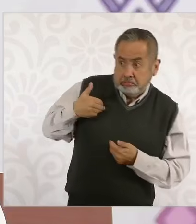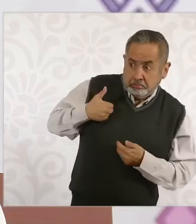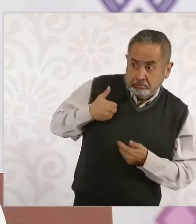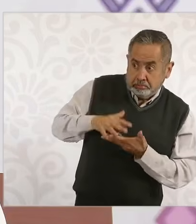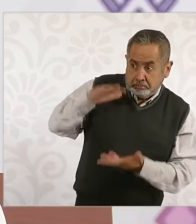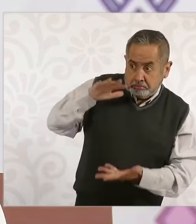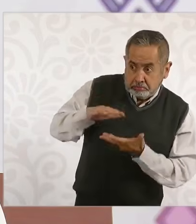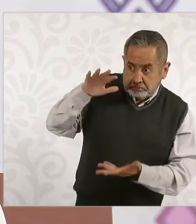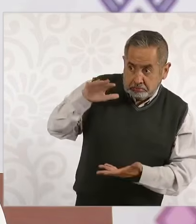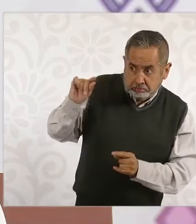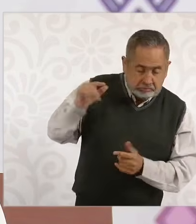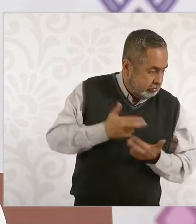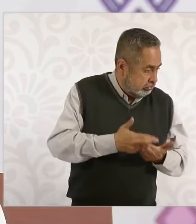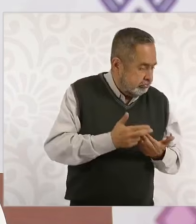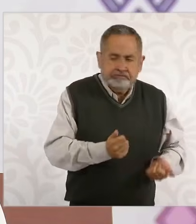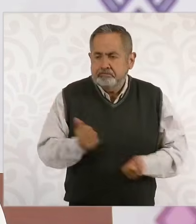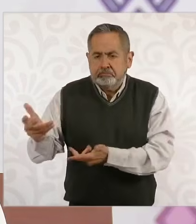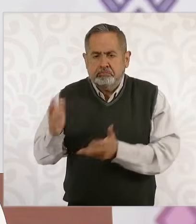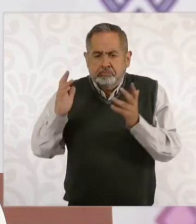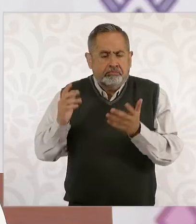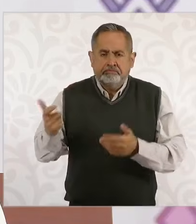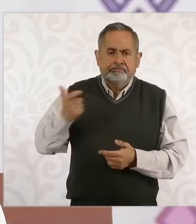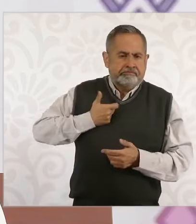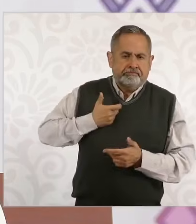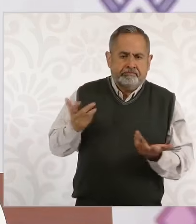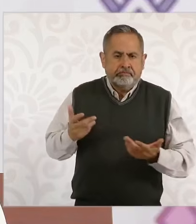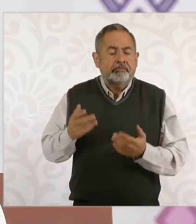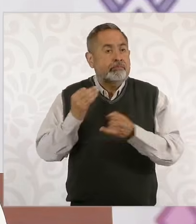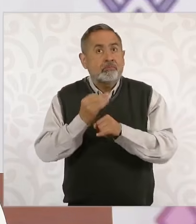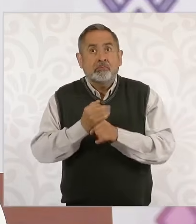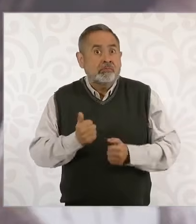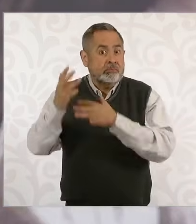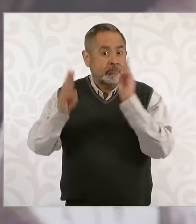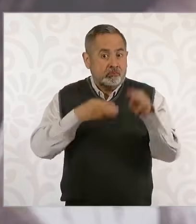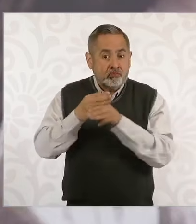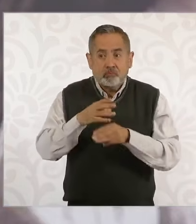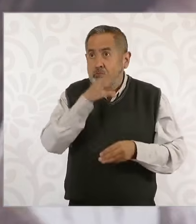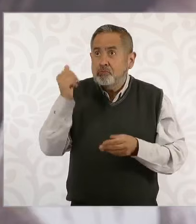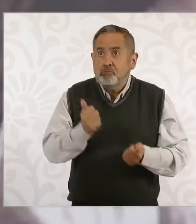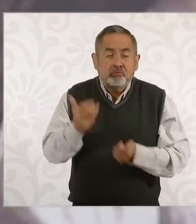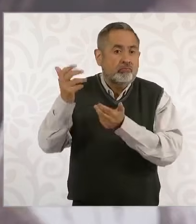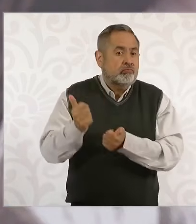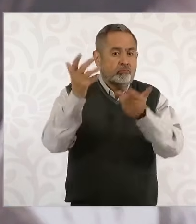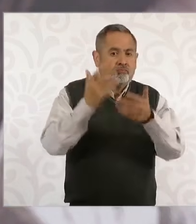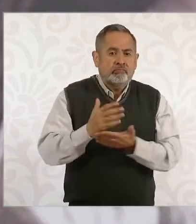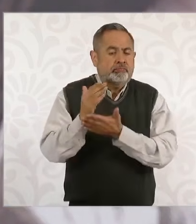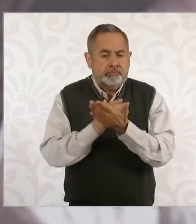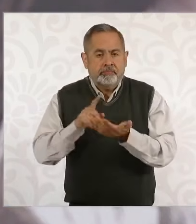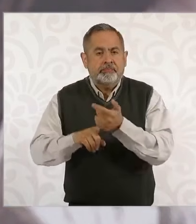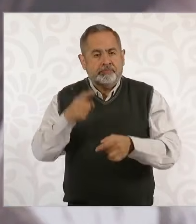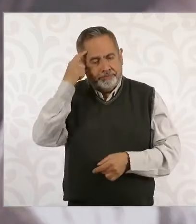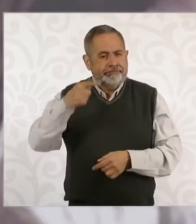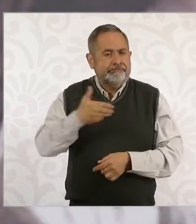aclararles algo. En general, las exportaciones de Pemex están disminuyendo de crudo. ¿Por qué? La política del presidente López Obrador fue